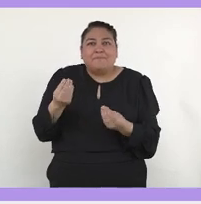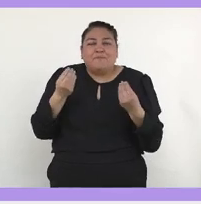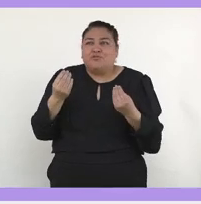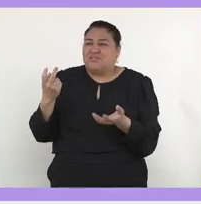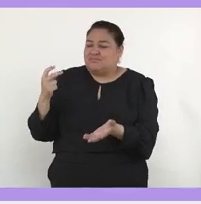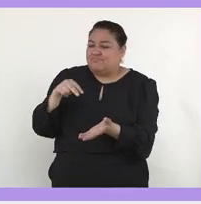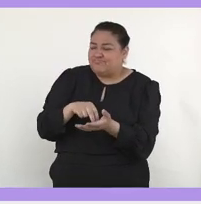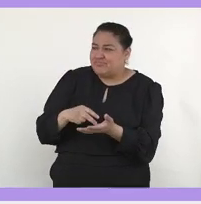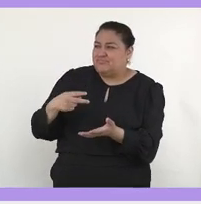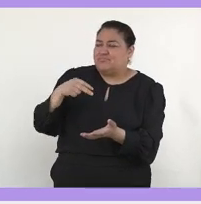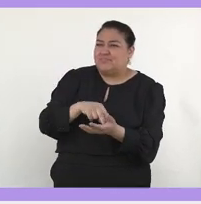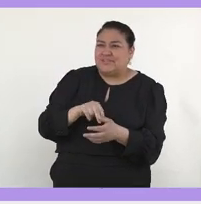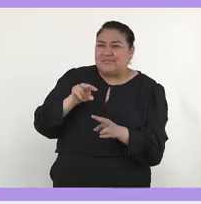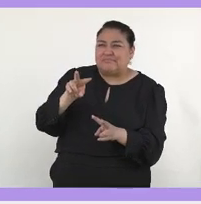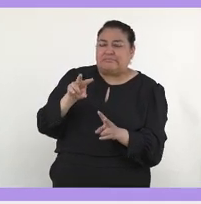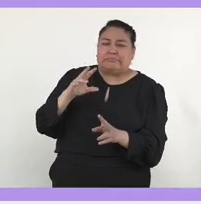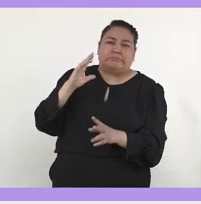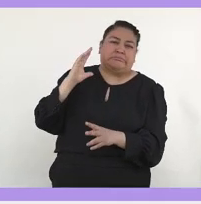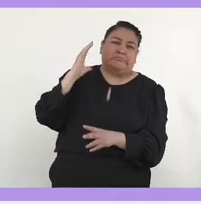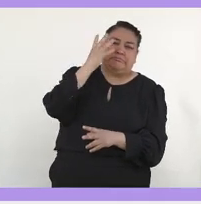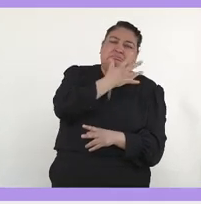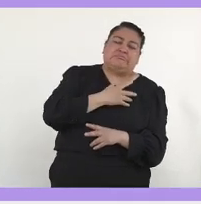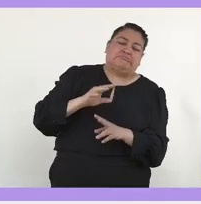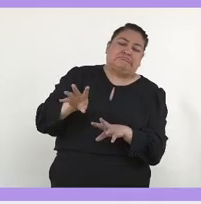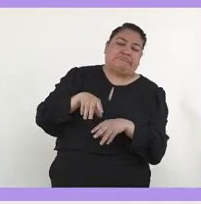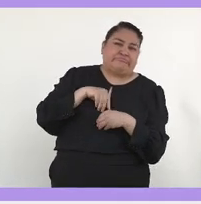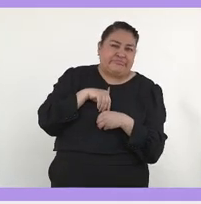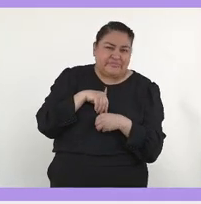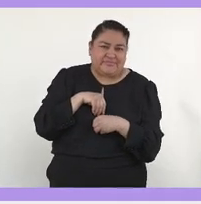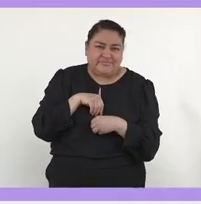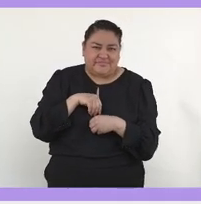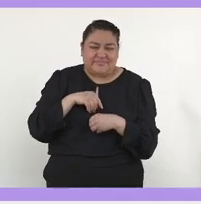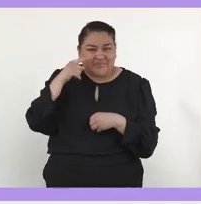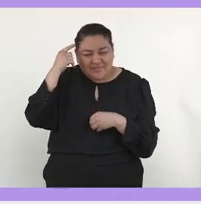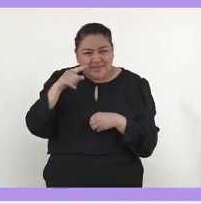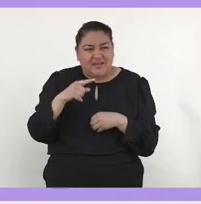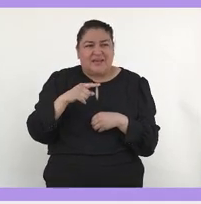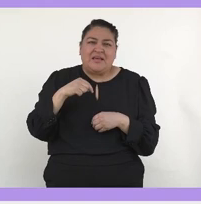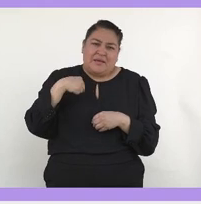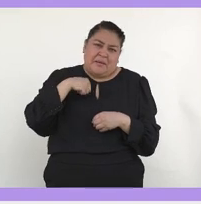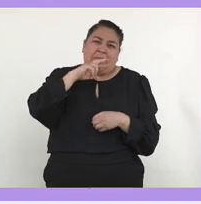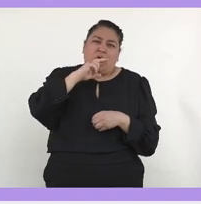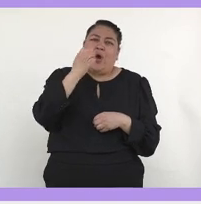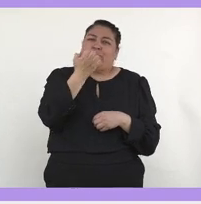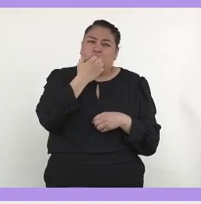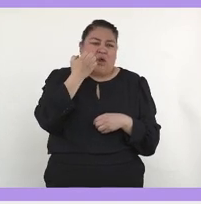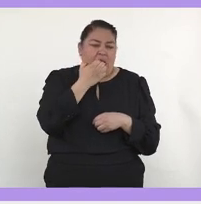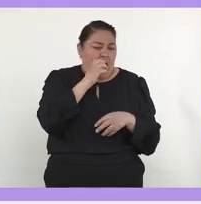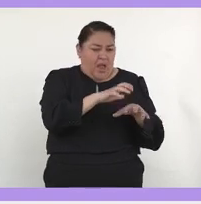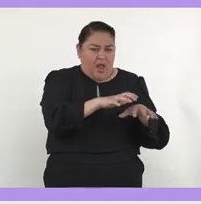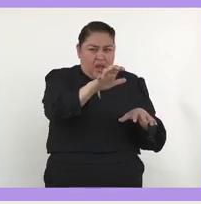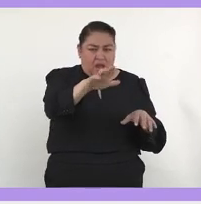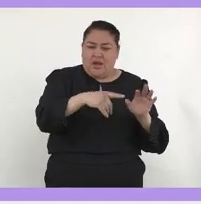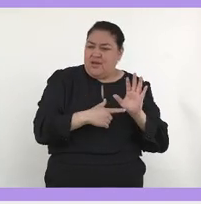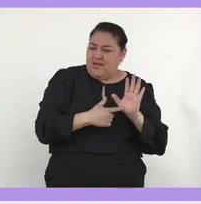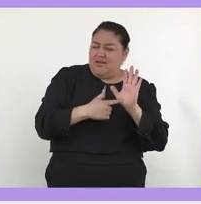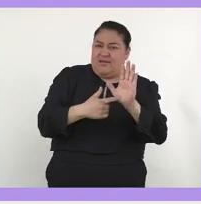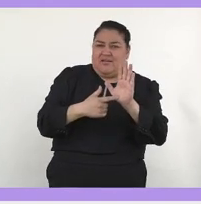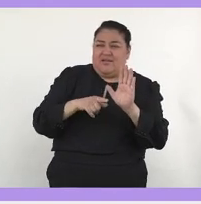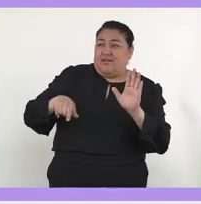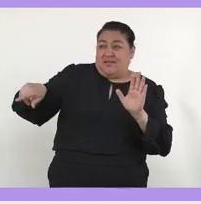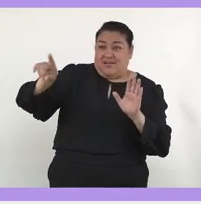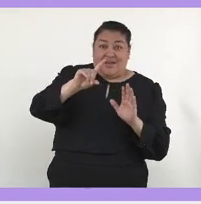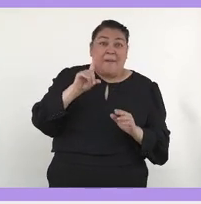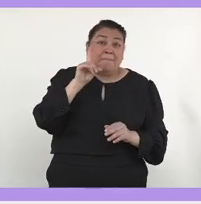yo creo que sería una charla unas jornadas que pondría en todas las escuelas del país porque son mujeres admirables